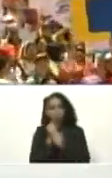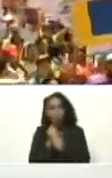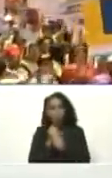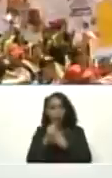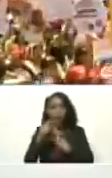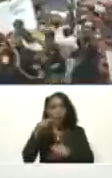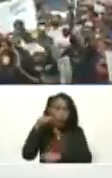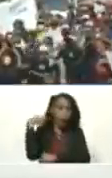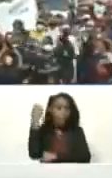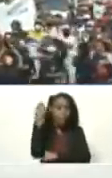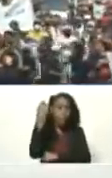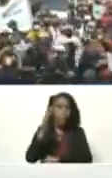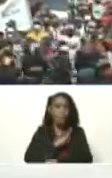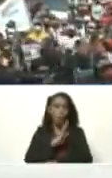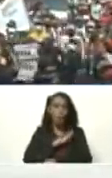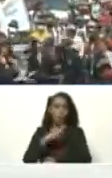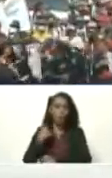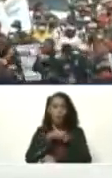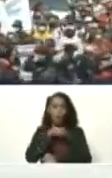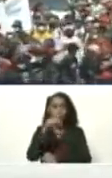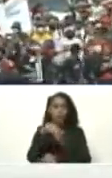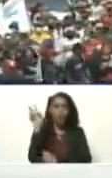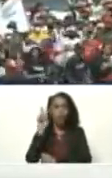que es nuestro, tenemos